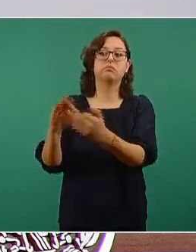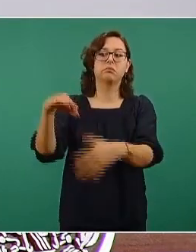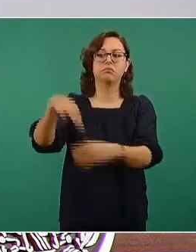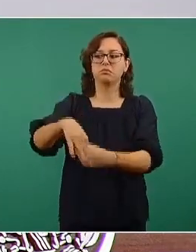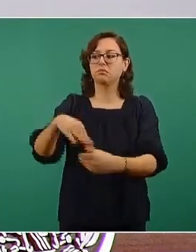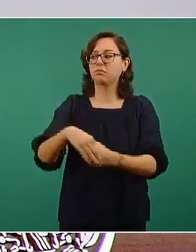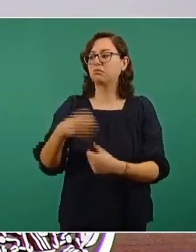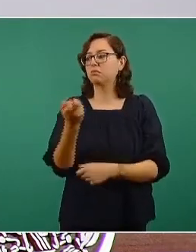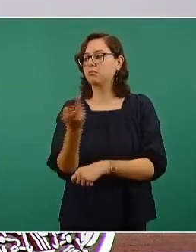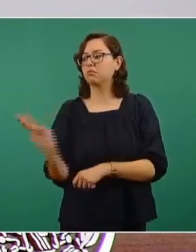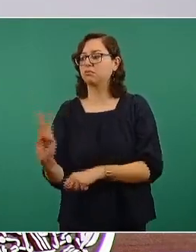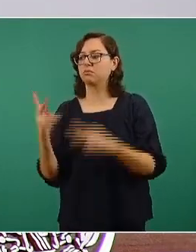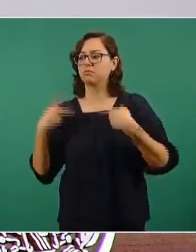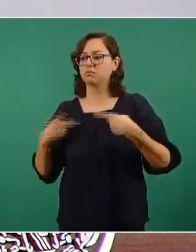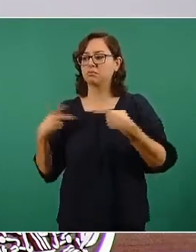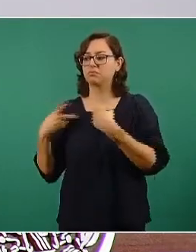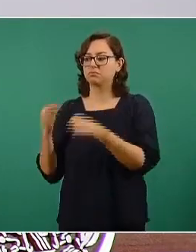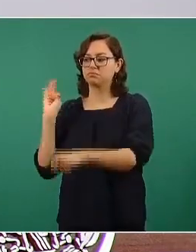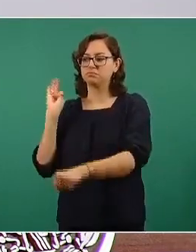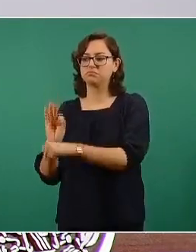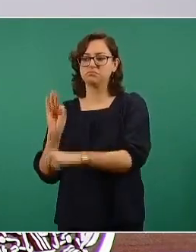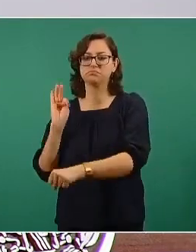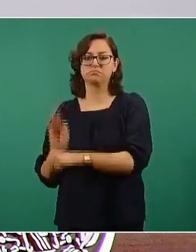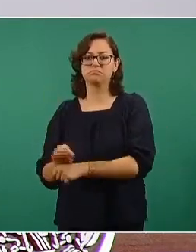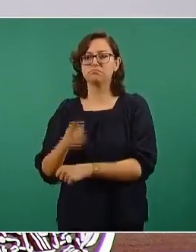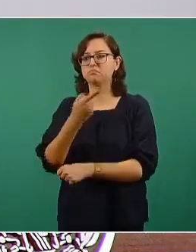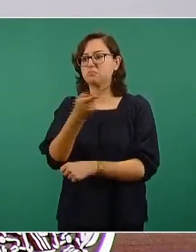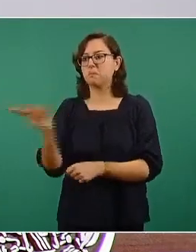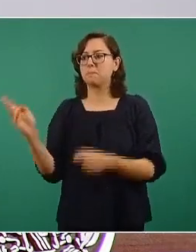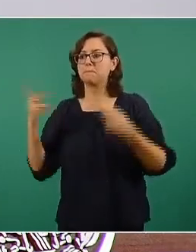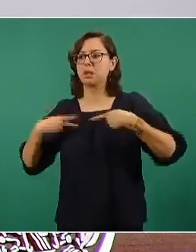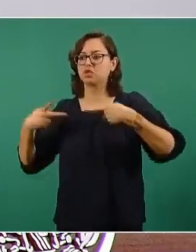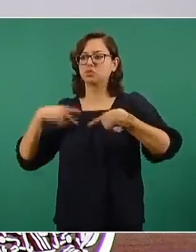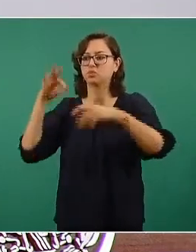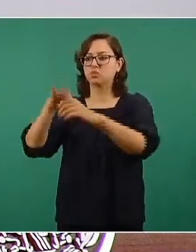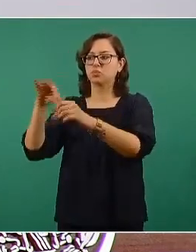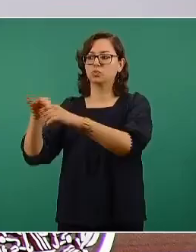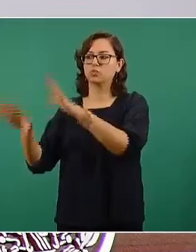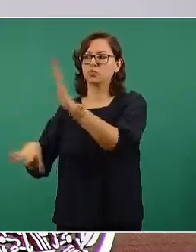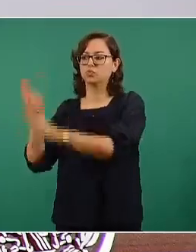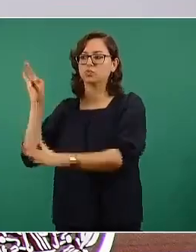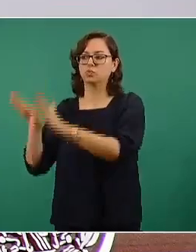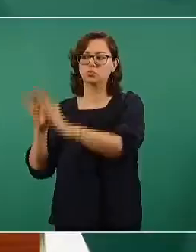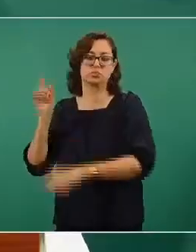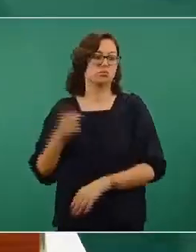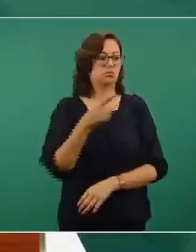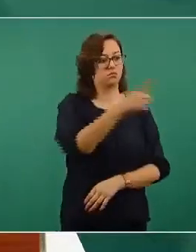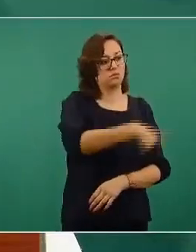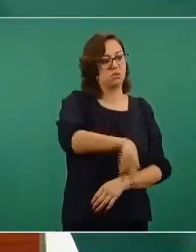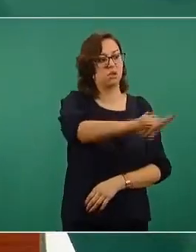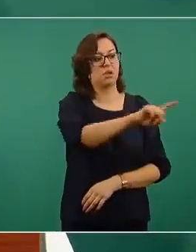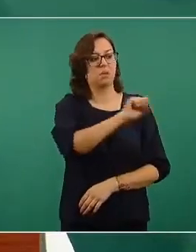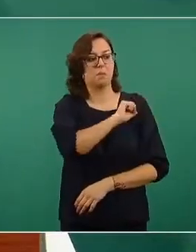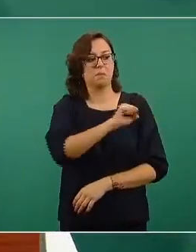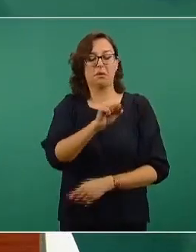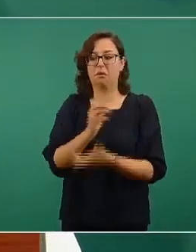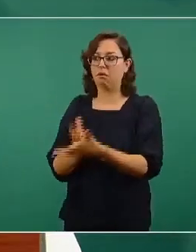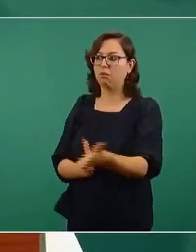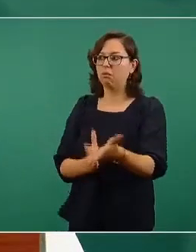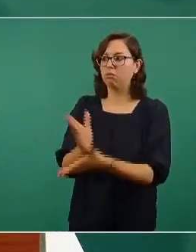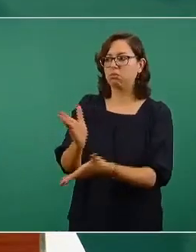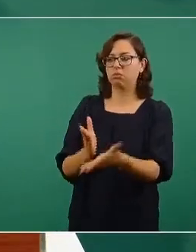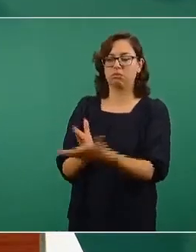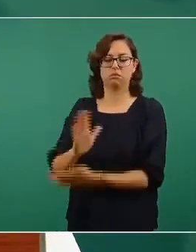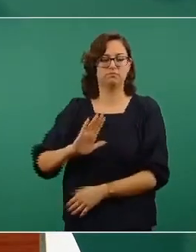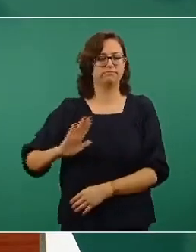no decida el crimen organizado, el crimen de cuello blanco. Es por eso que seguiremos trabajando de manera perseverante